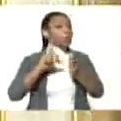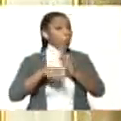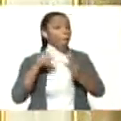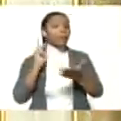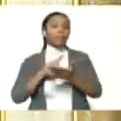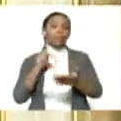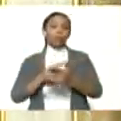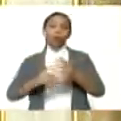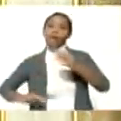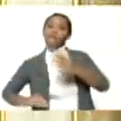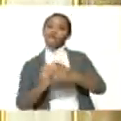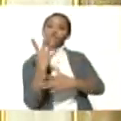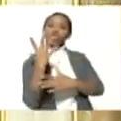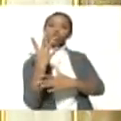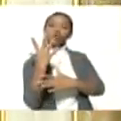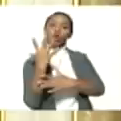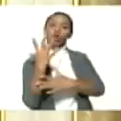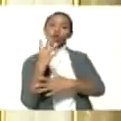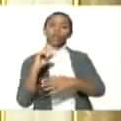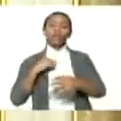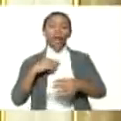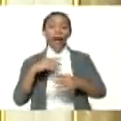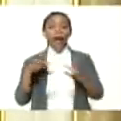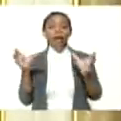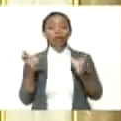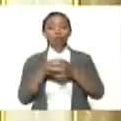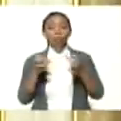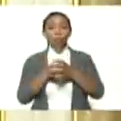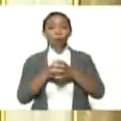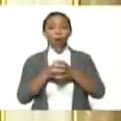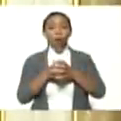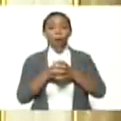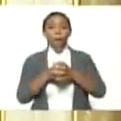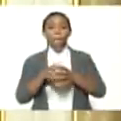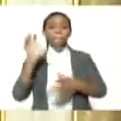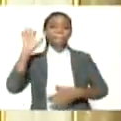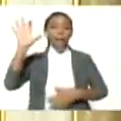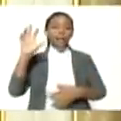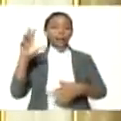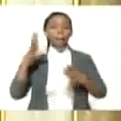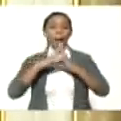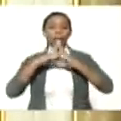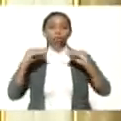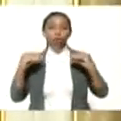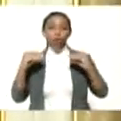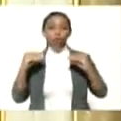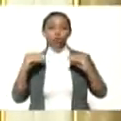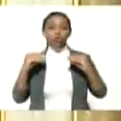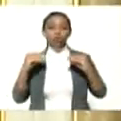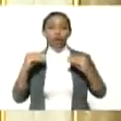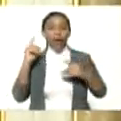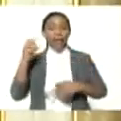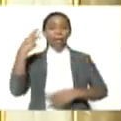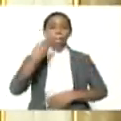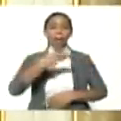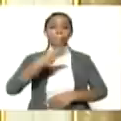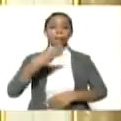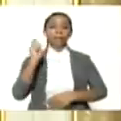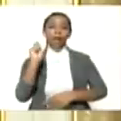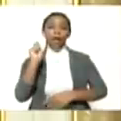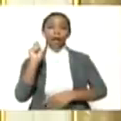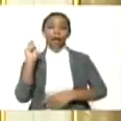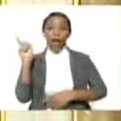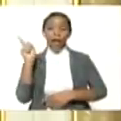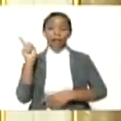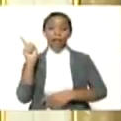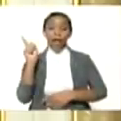en la fundación del partido Patria para Todos, el glorioso PPT, y fue